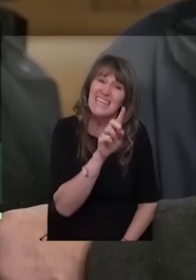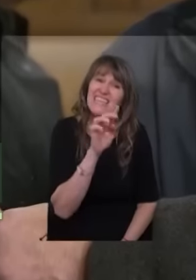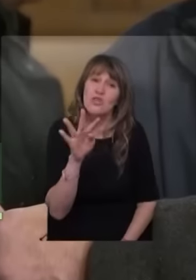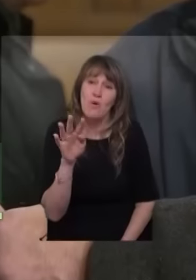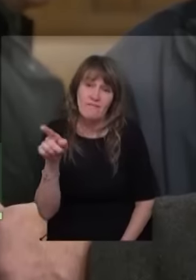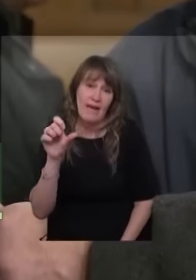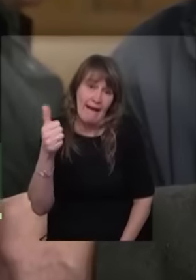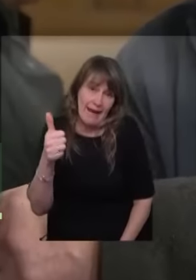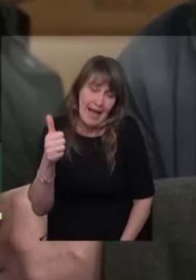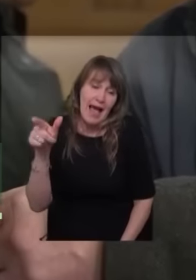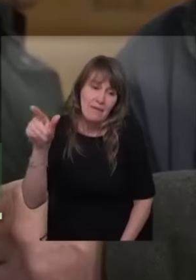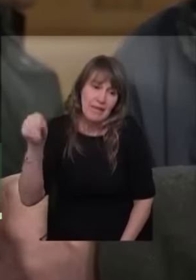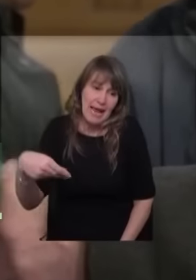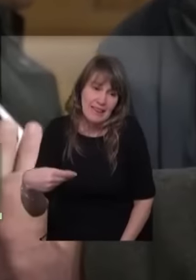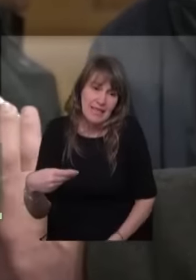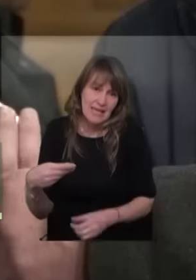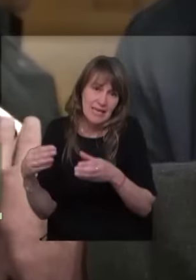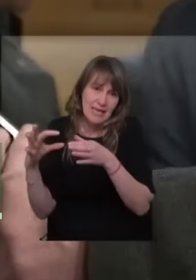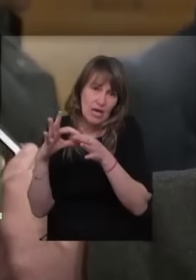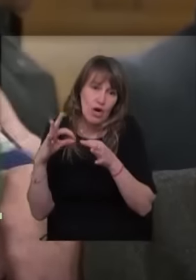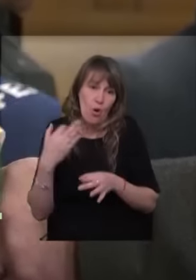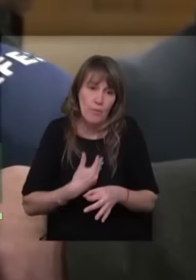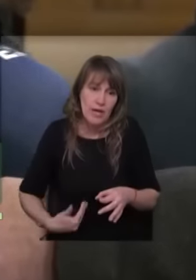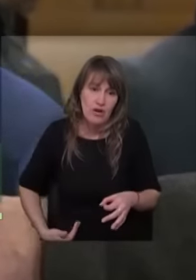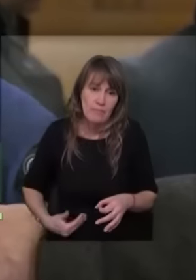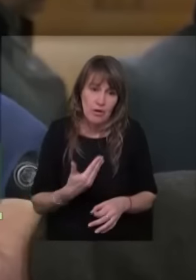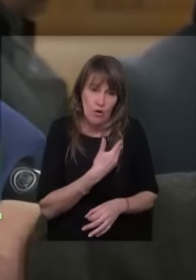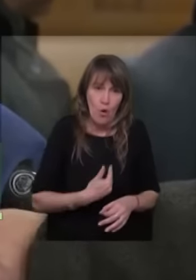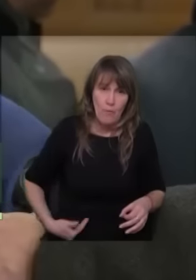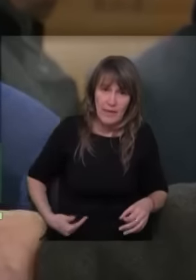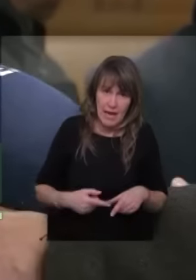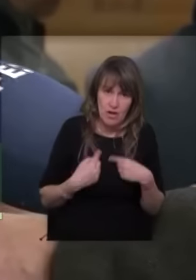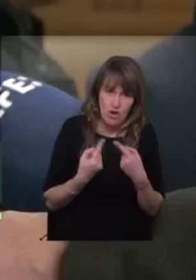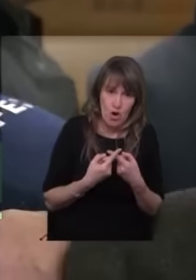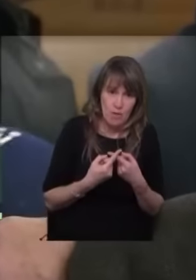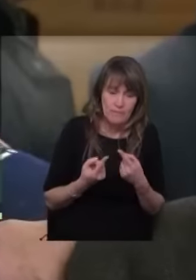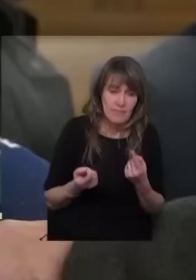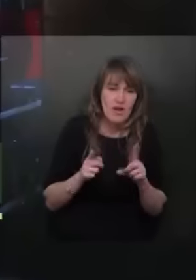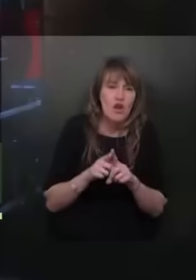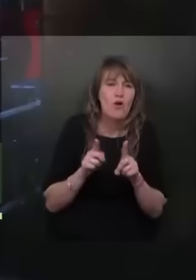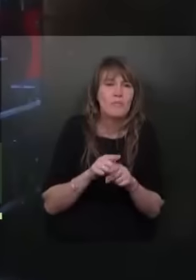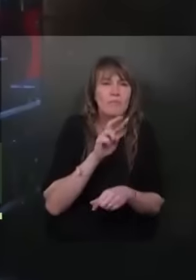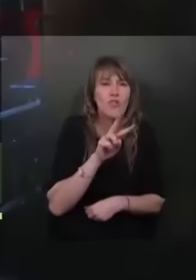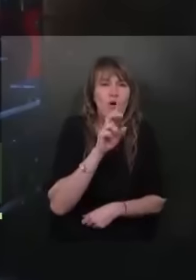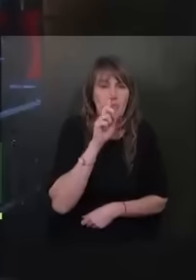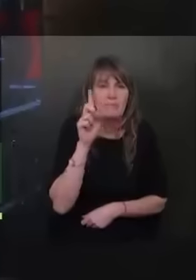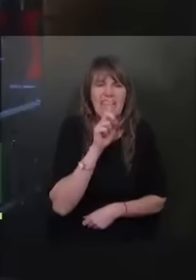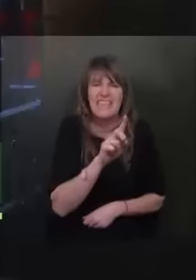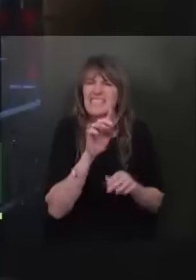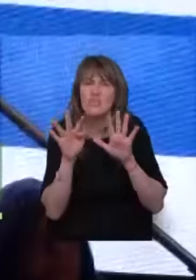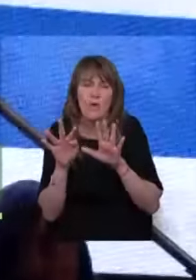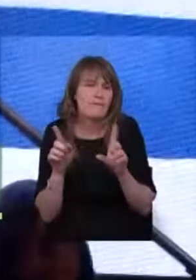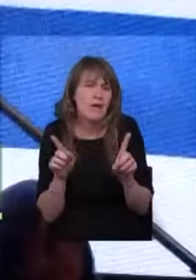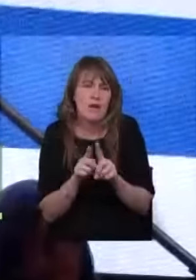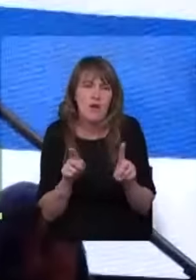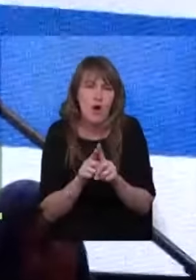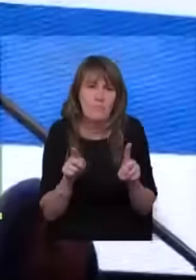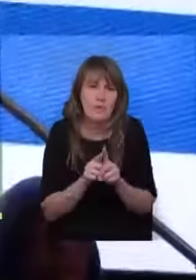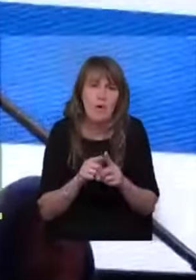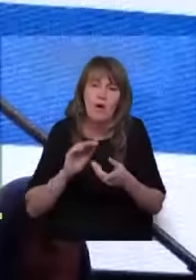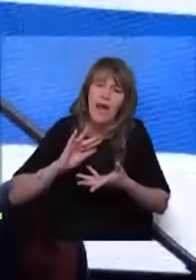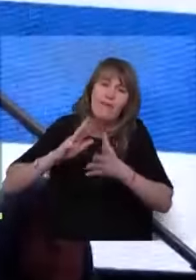el gobierno y ahora que está en el gobierno es la coalición esa consideración es tuya Yo no digo no creo que sea distinto al 2019 creo que en el fondo es Exactamente igual porque los modelos